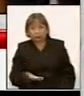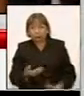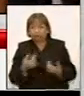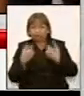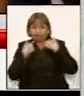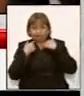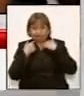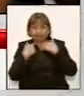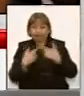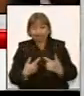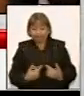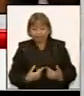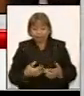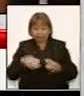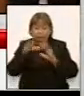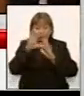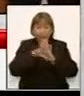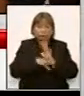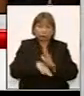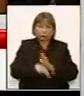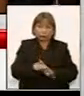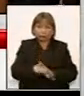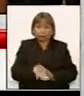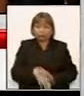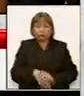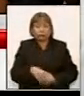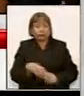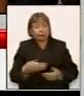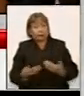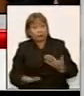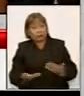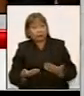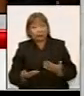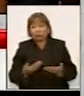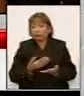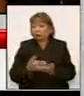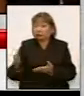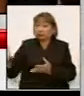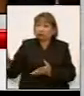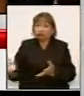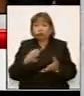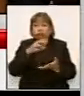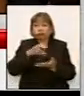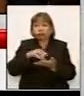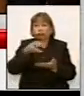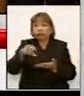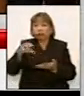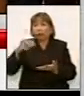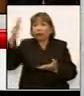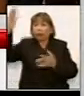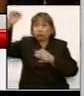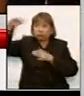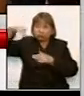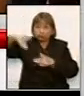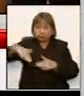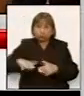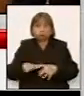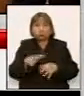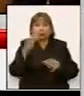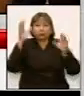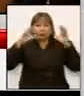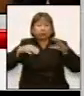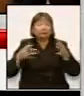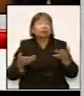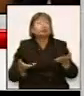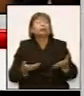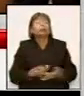pérdidas debido al deslizamiento y pueda llevarse a varios pueblos. La verdad es muy preocupante, pero